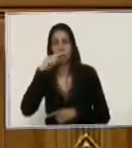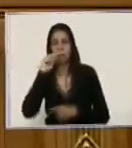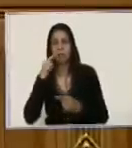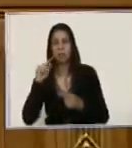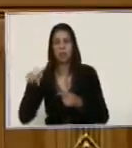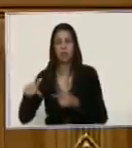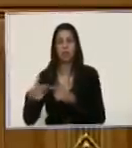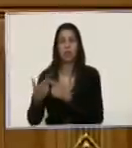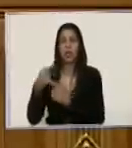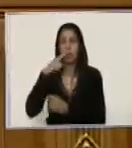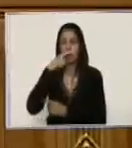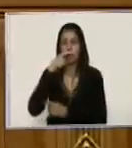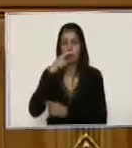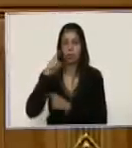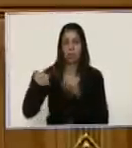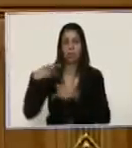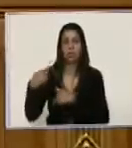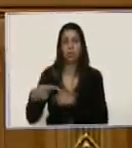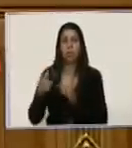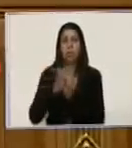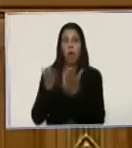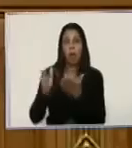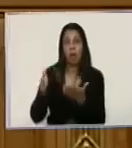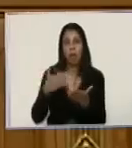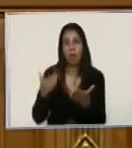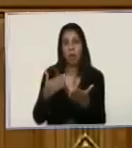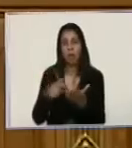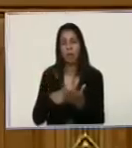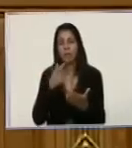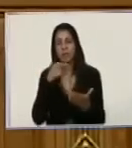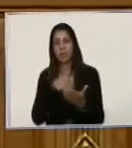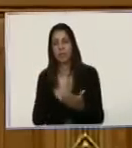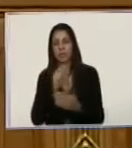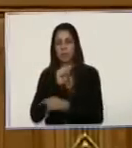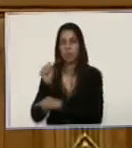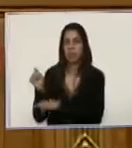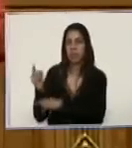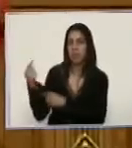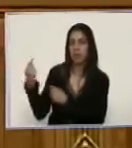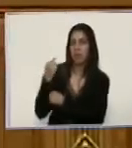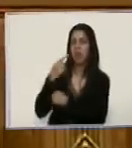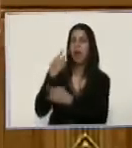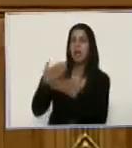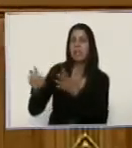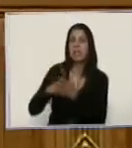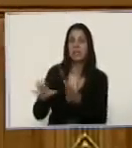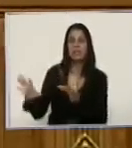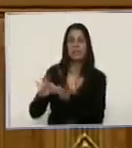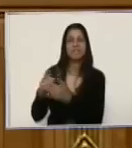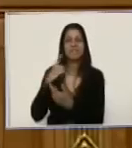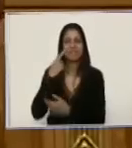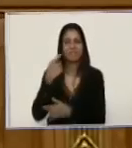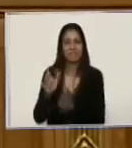Rusia. Y luego hay un libro de un asesor de Putin que dice que Brezhnev fue tocado por los ingleses. Entonces imagínense ese lío, ¿no?